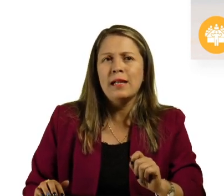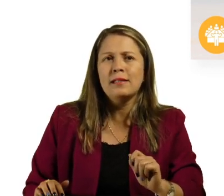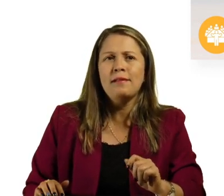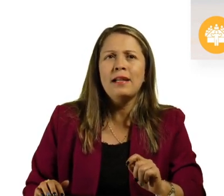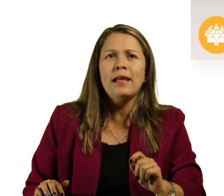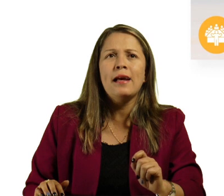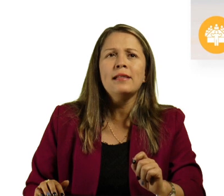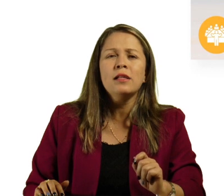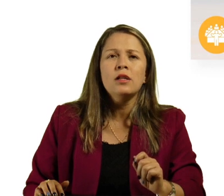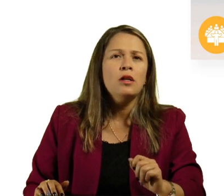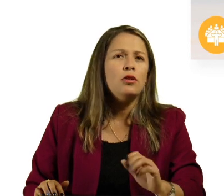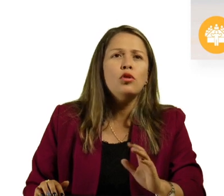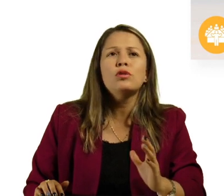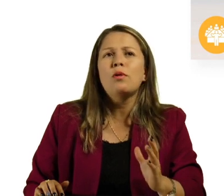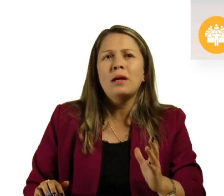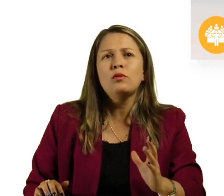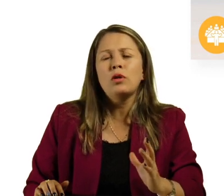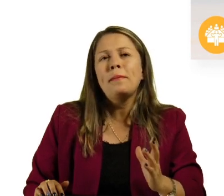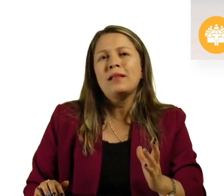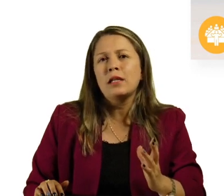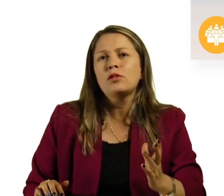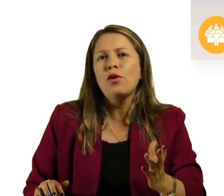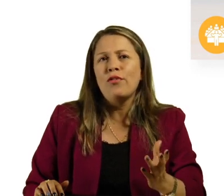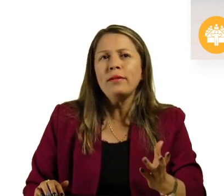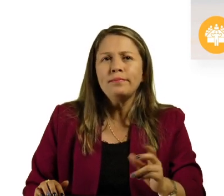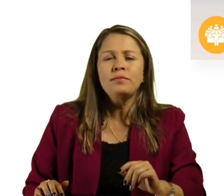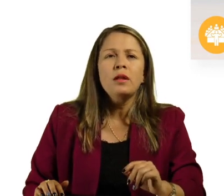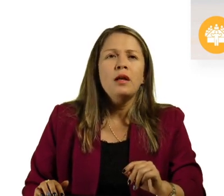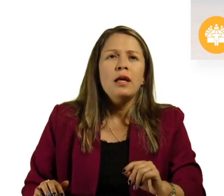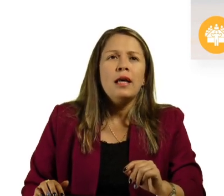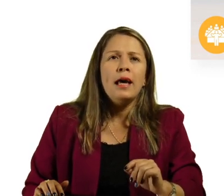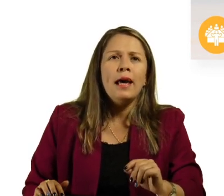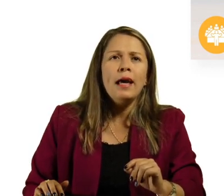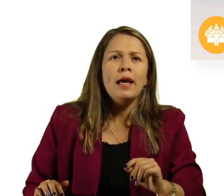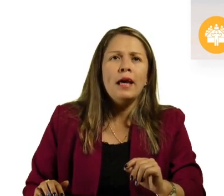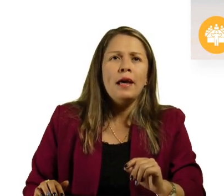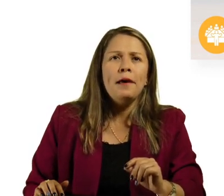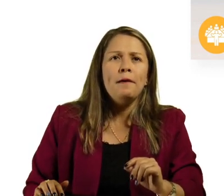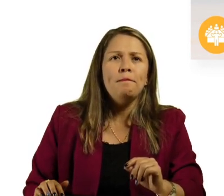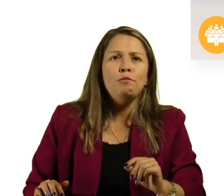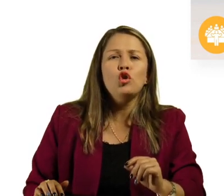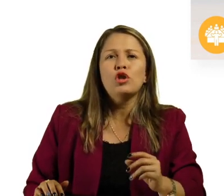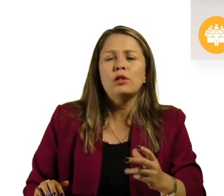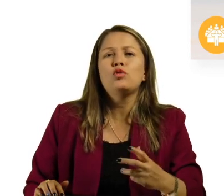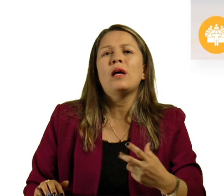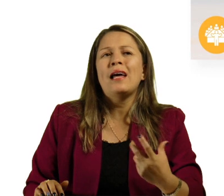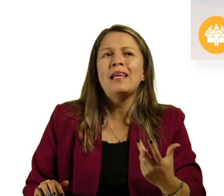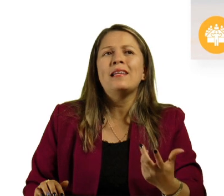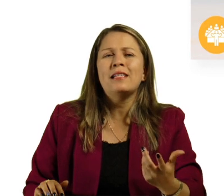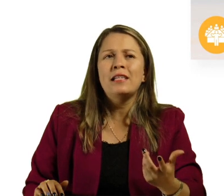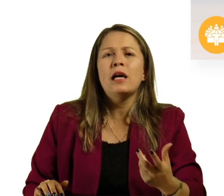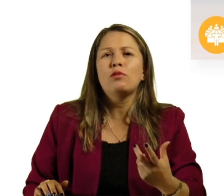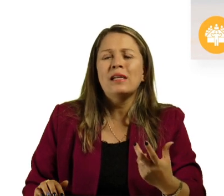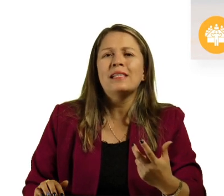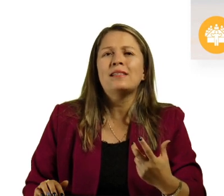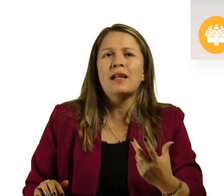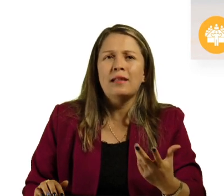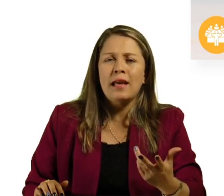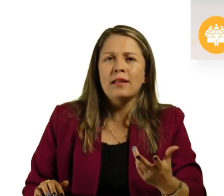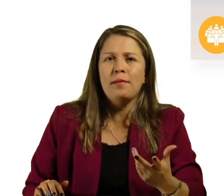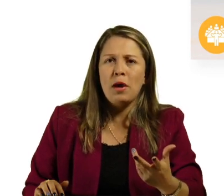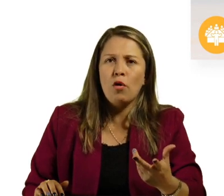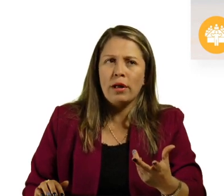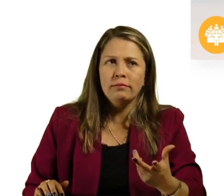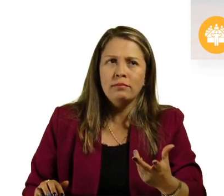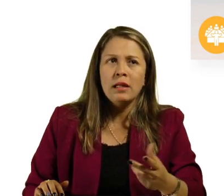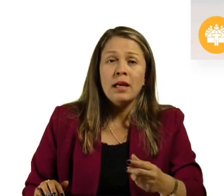fortalezas y las debilidades nos da una matriz DOFA que nos ayuda a diseñar unas